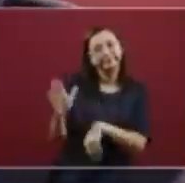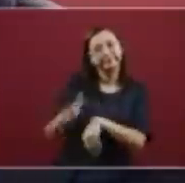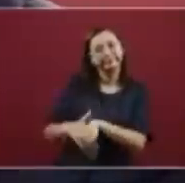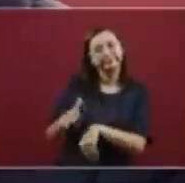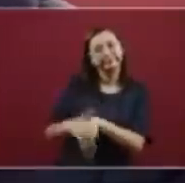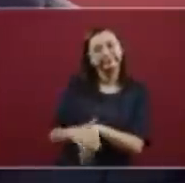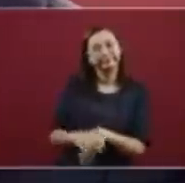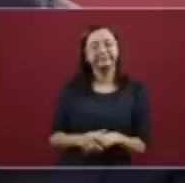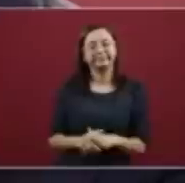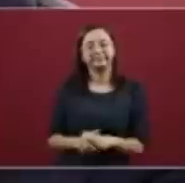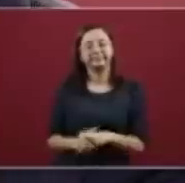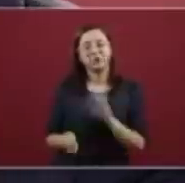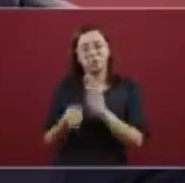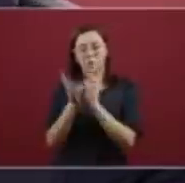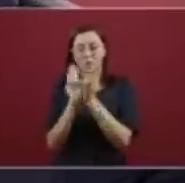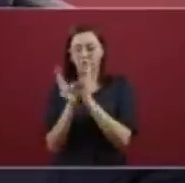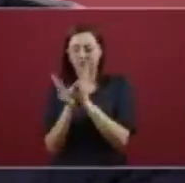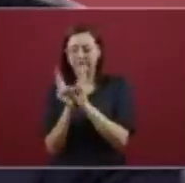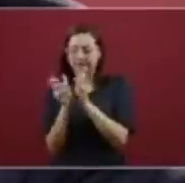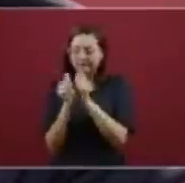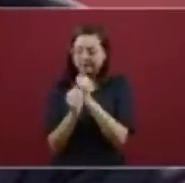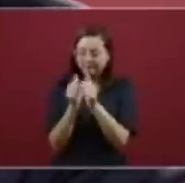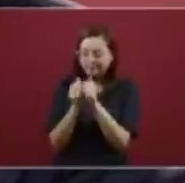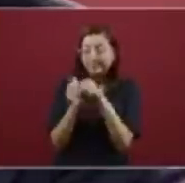un WhatsApp,